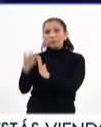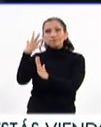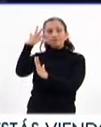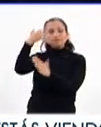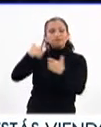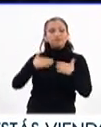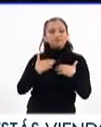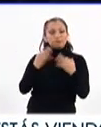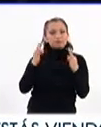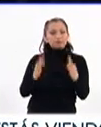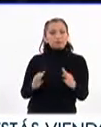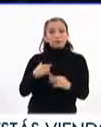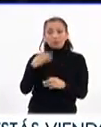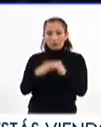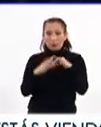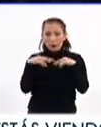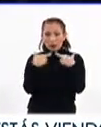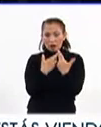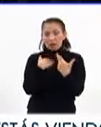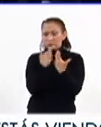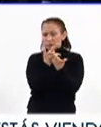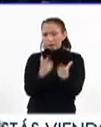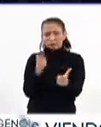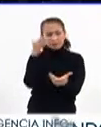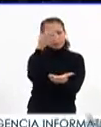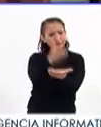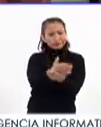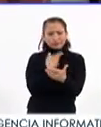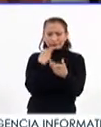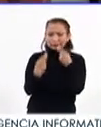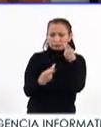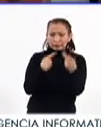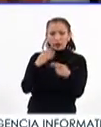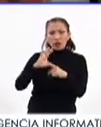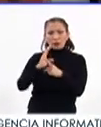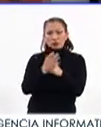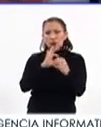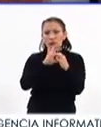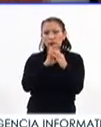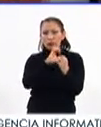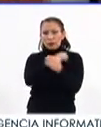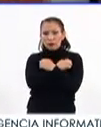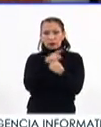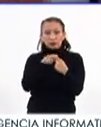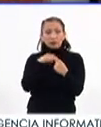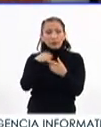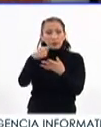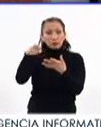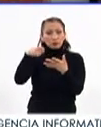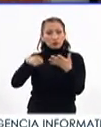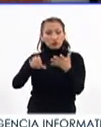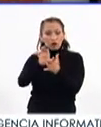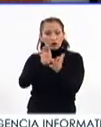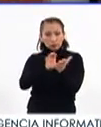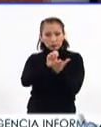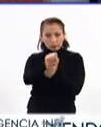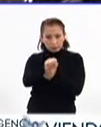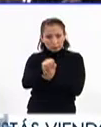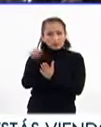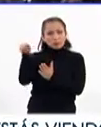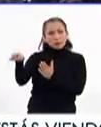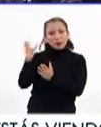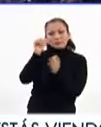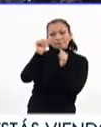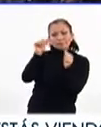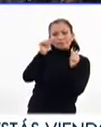prosperidad. En la última sesión de Parlamento Abierto convocado por las Comisiones Unidas de Educación y Puntos Constitucionales,